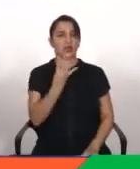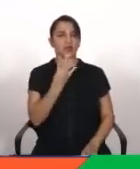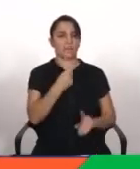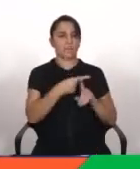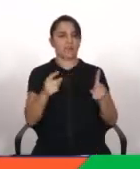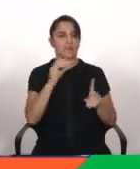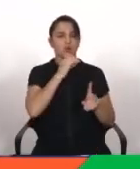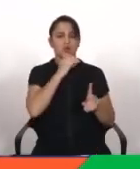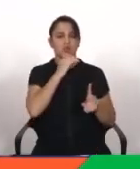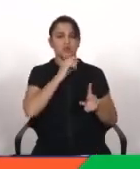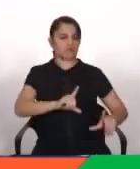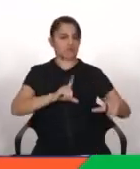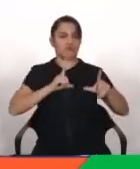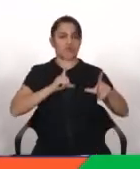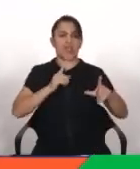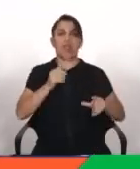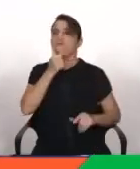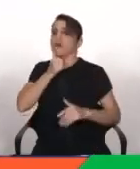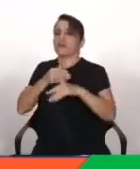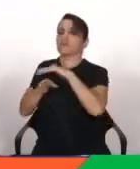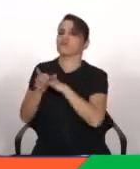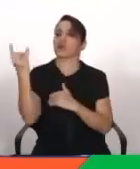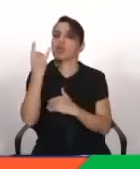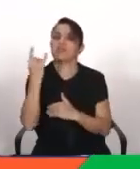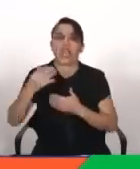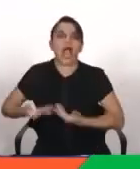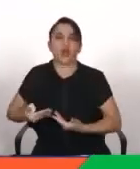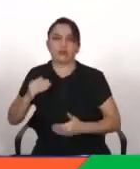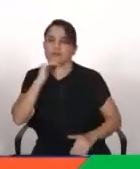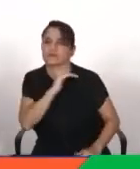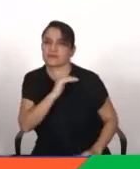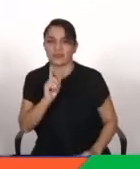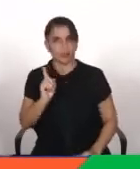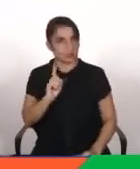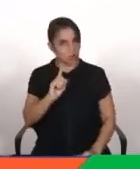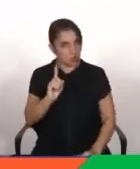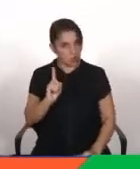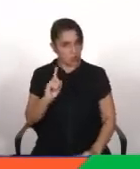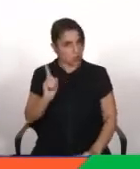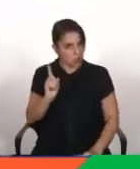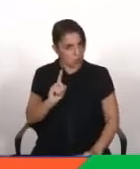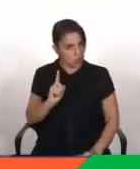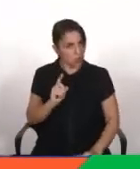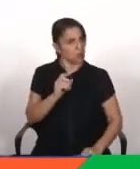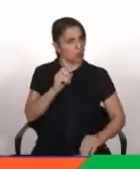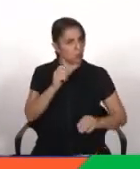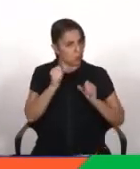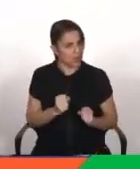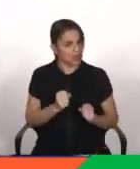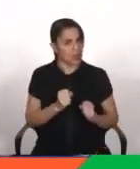a la universidad. No, tienes que tomarte tu tiempo. Si no estás listo para entrar a la universidad, no entres. Trabaja un tiempo